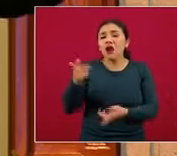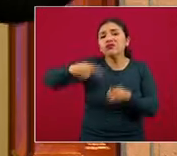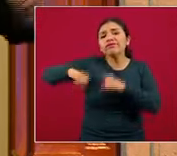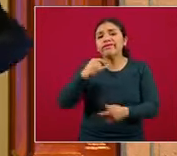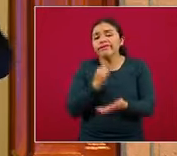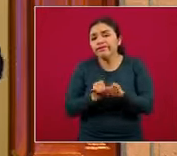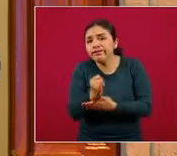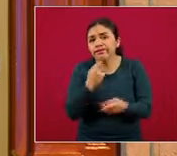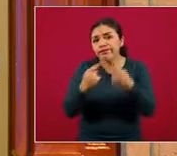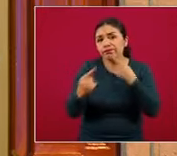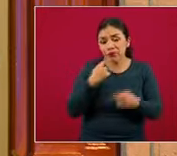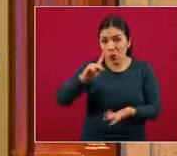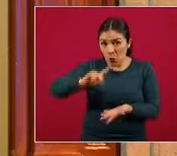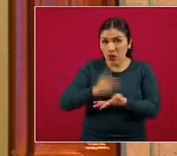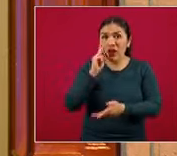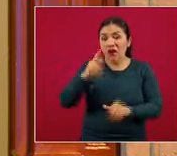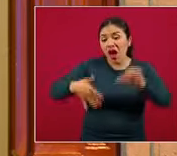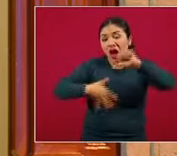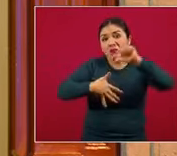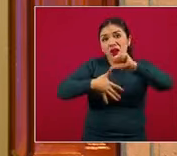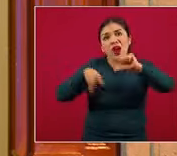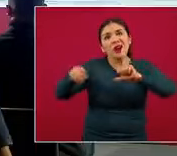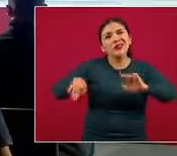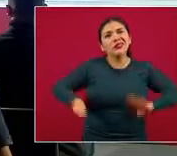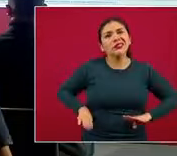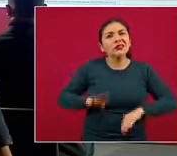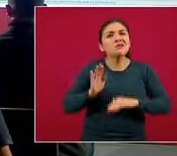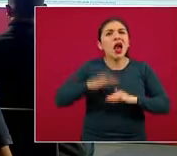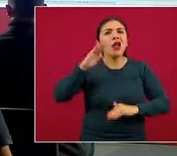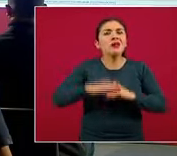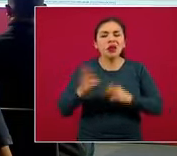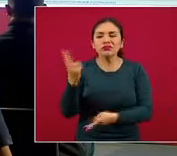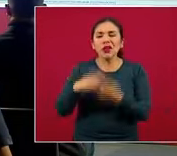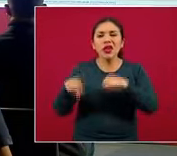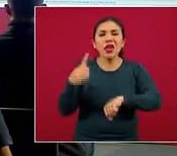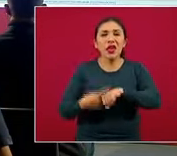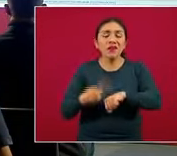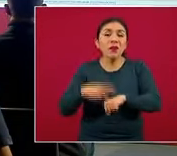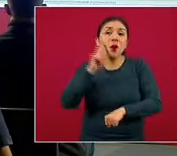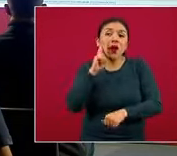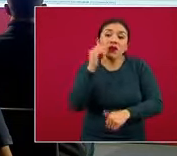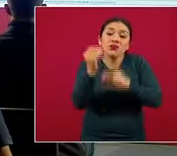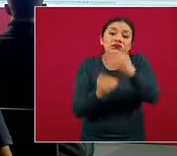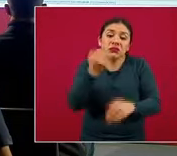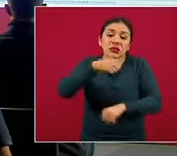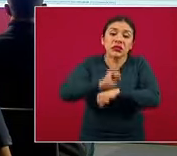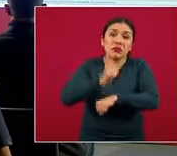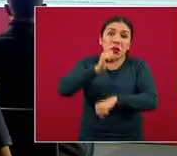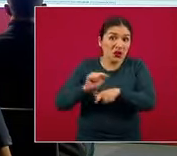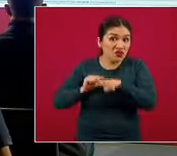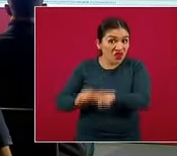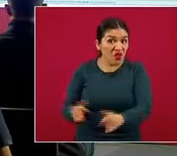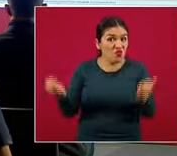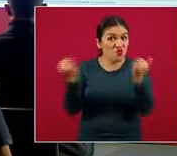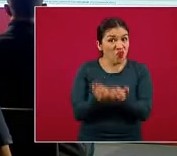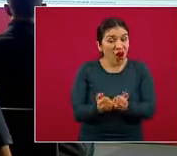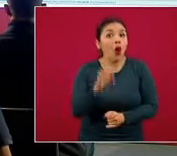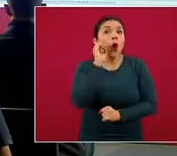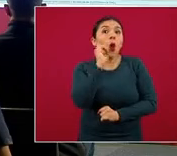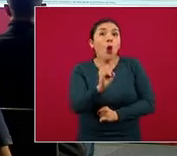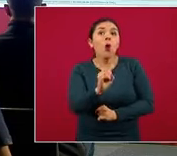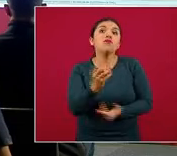aquí vemos nuevamente América del Sur con un patrón de crecimiento. Vamos a ver en las siguientes semanas si este se mantiene o los países del